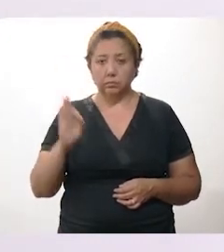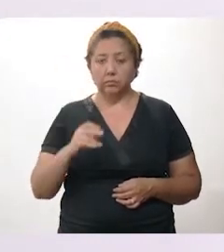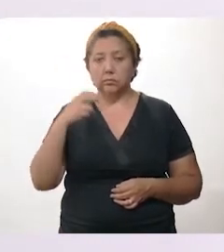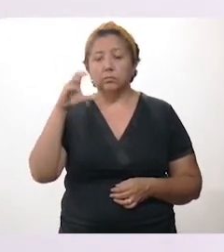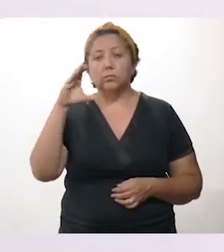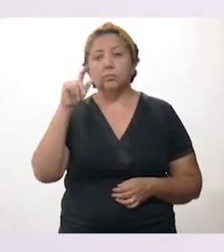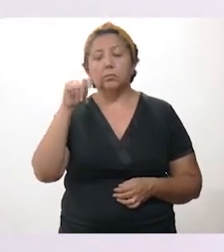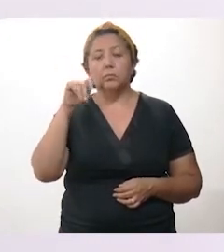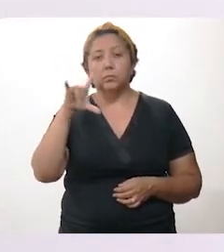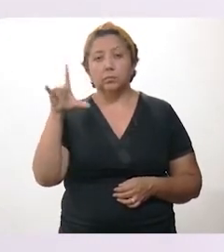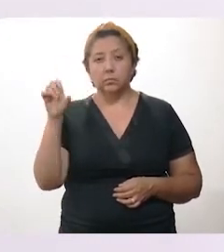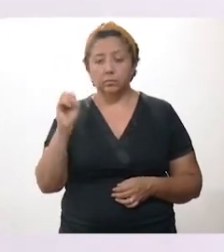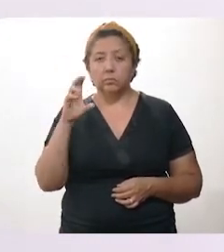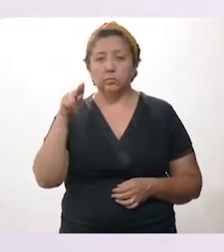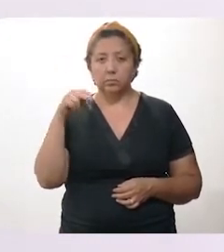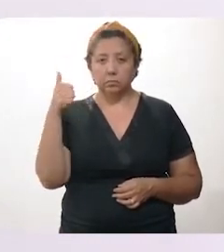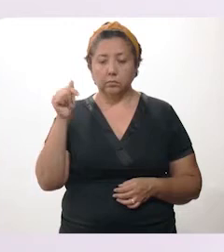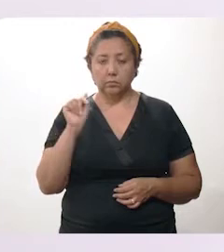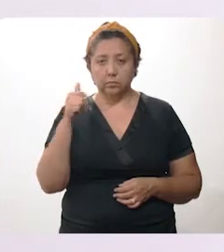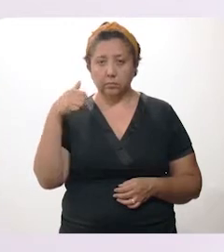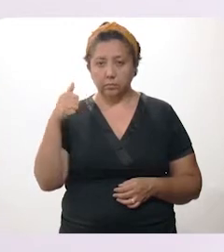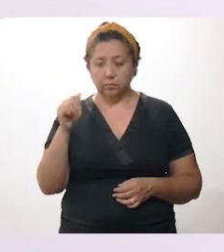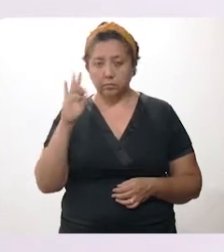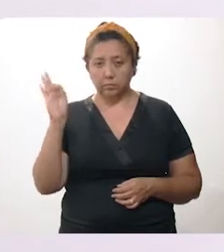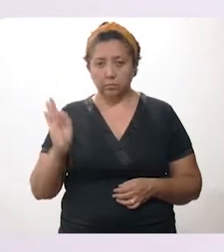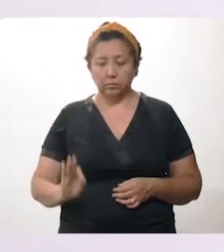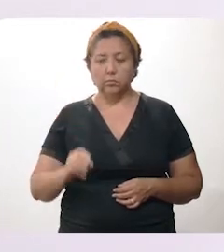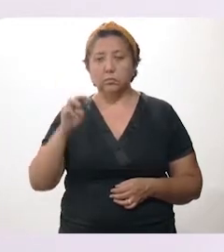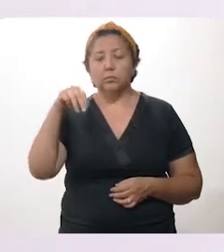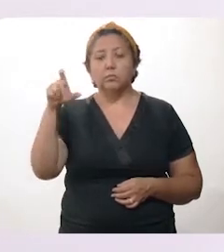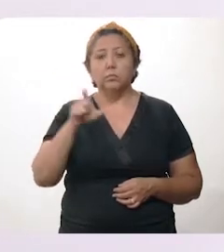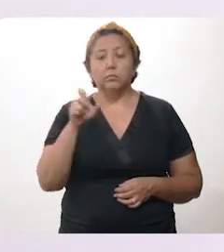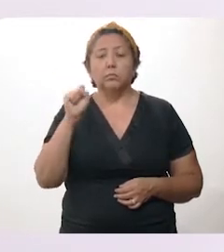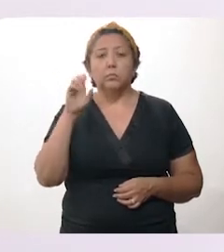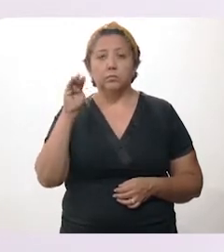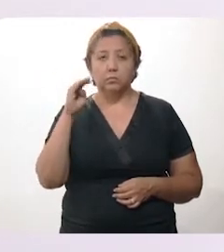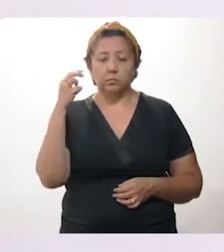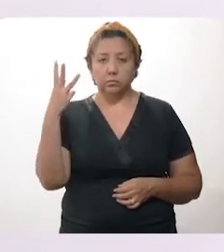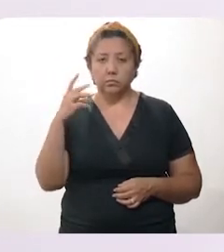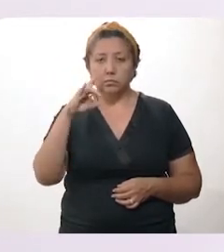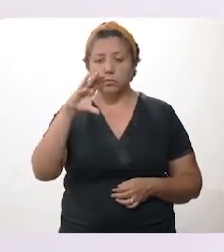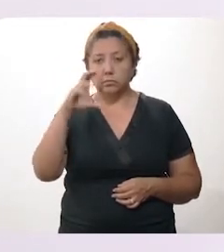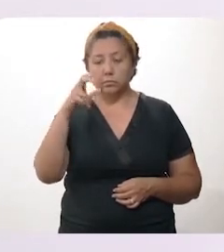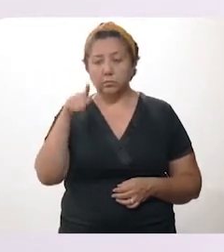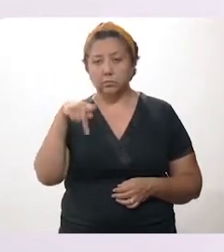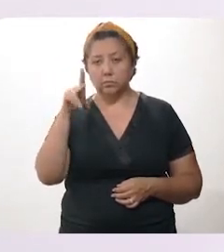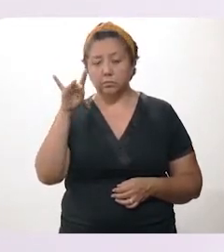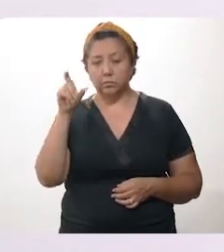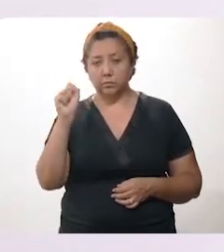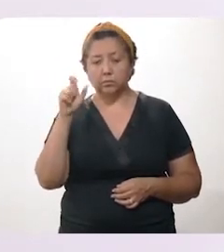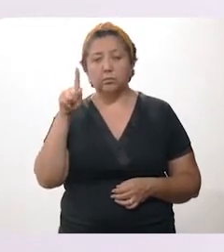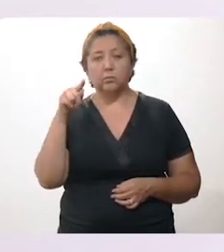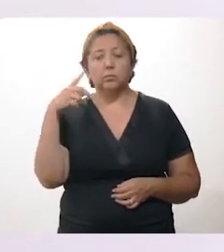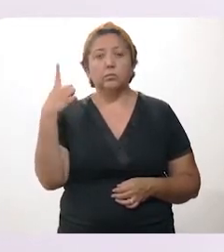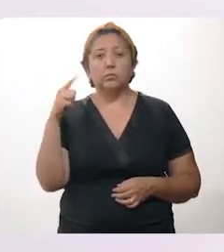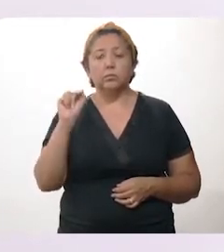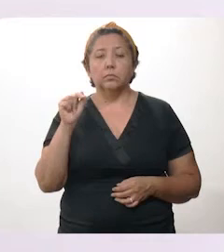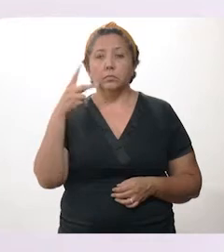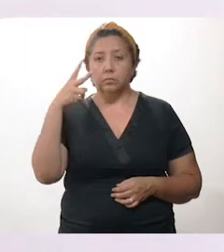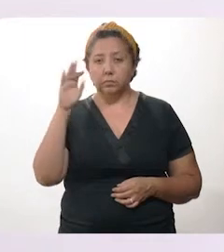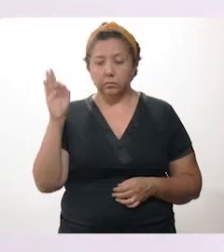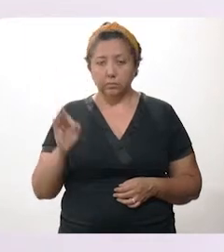Cenotillo 86.7%. Muxupip 93.6%, Chiquinzonot